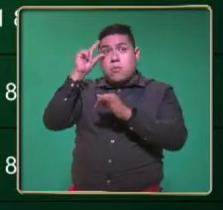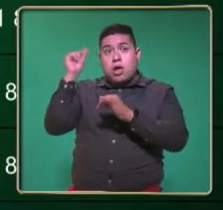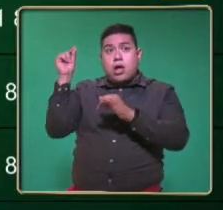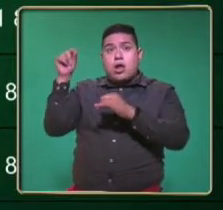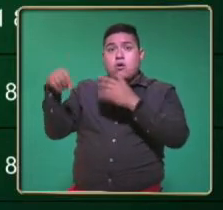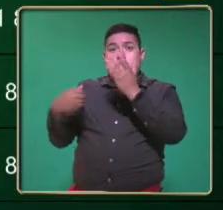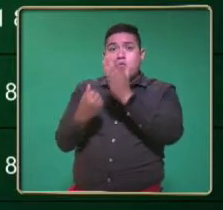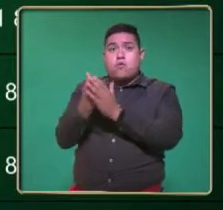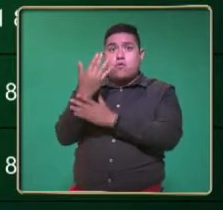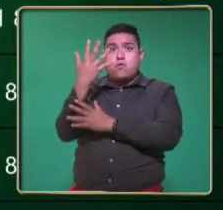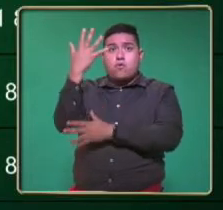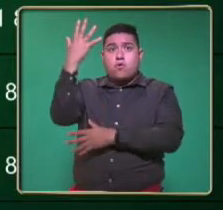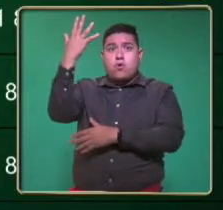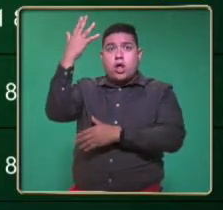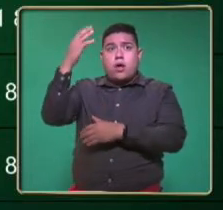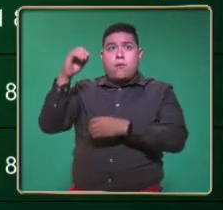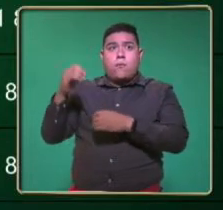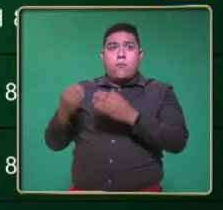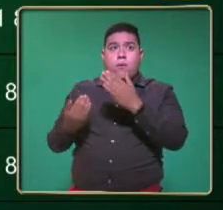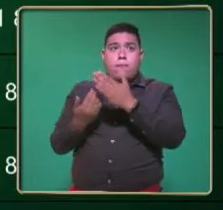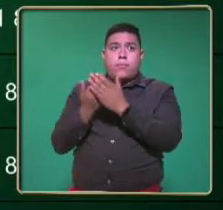Nuevo Amanecer,